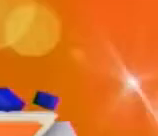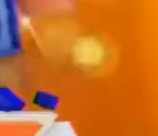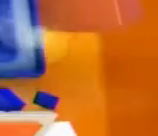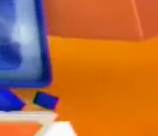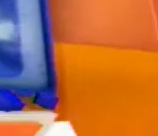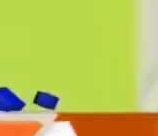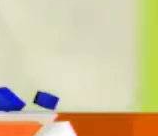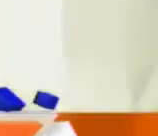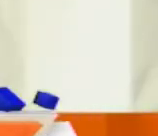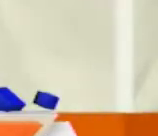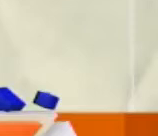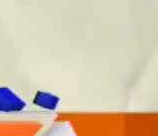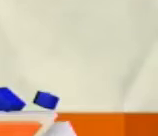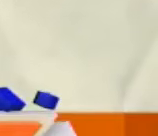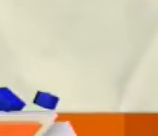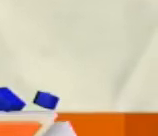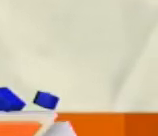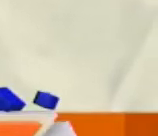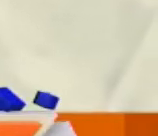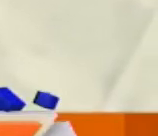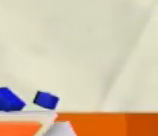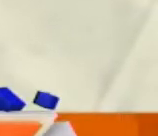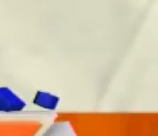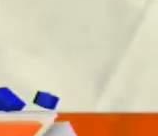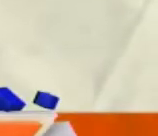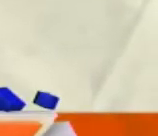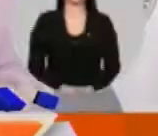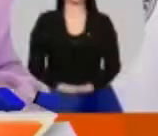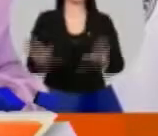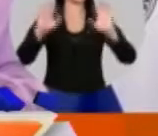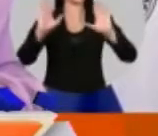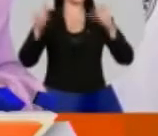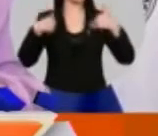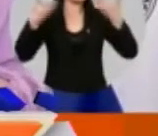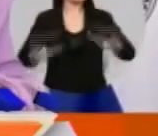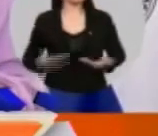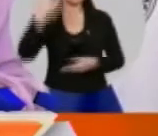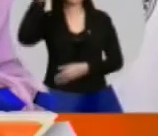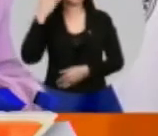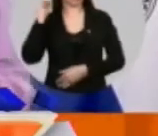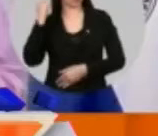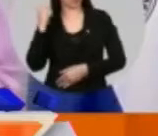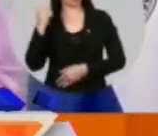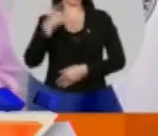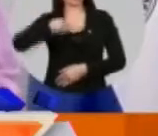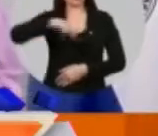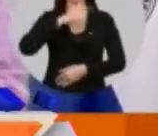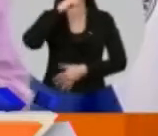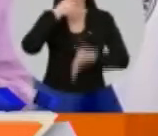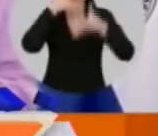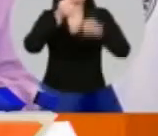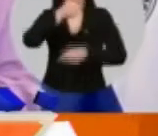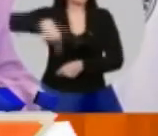gente también. La semana pasada hablábamos de unas empresas offshore de la primera dama. Ahora estamos hablando de una